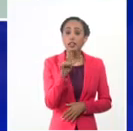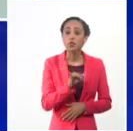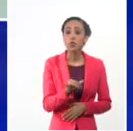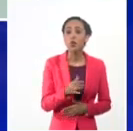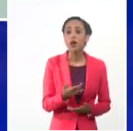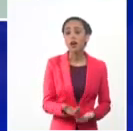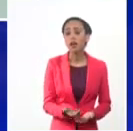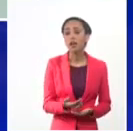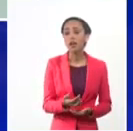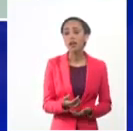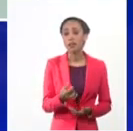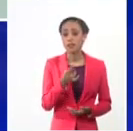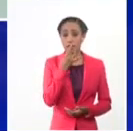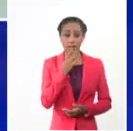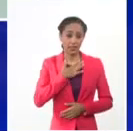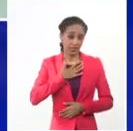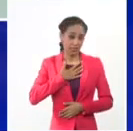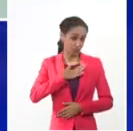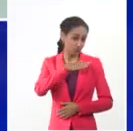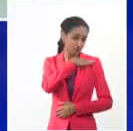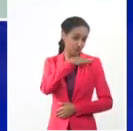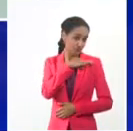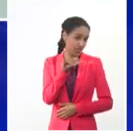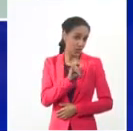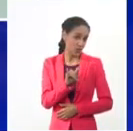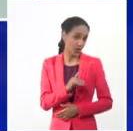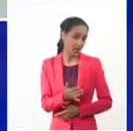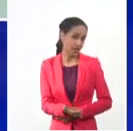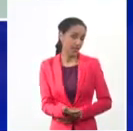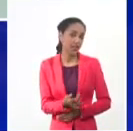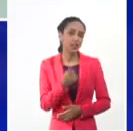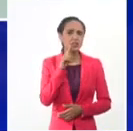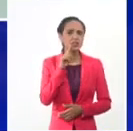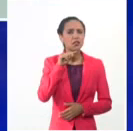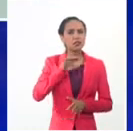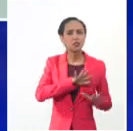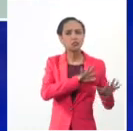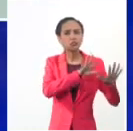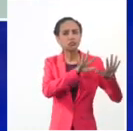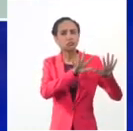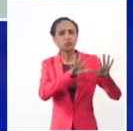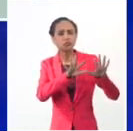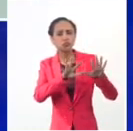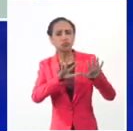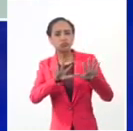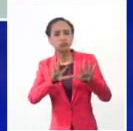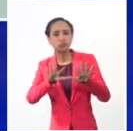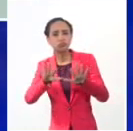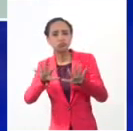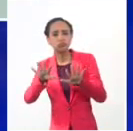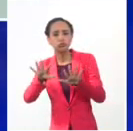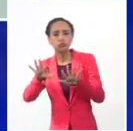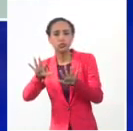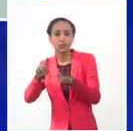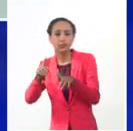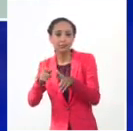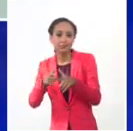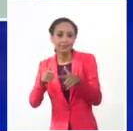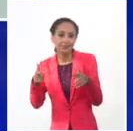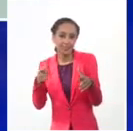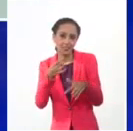de nuestro ejército, pues realmente ha ido cubriendo a nuestro país. Y ya en La